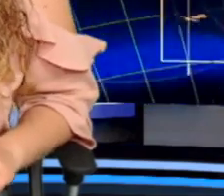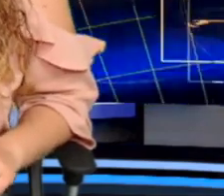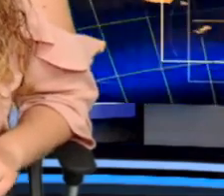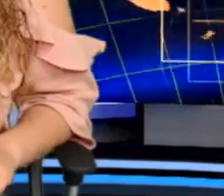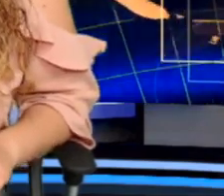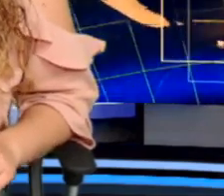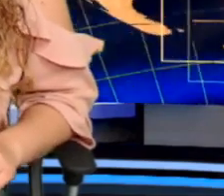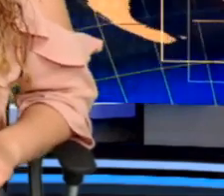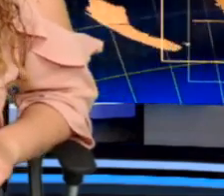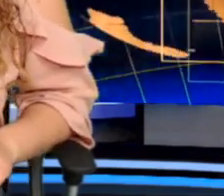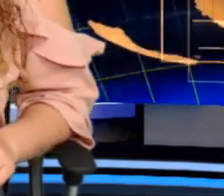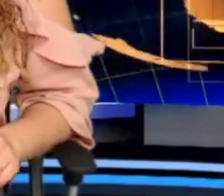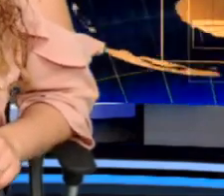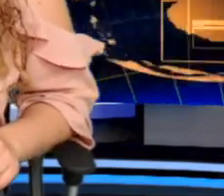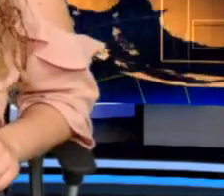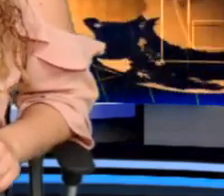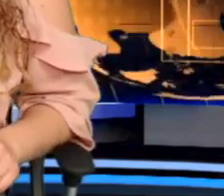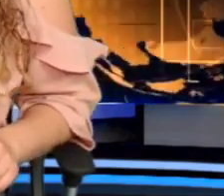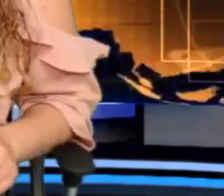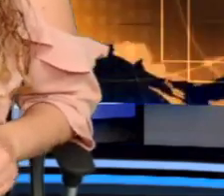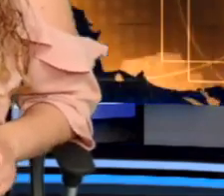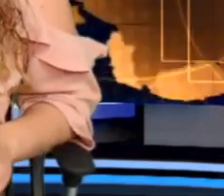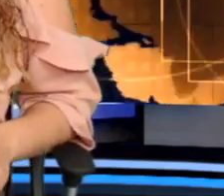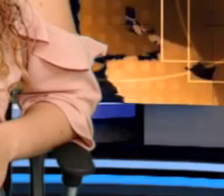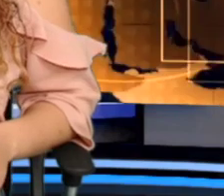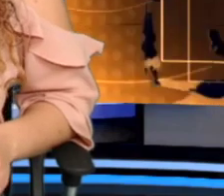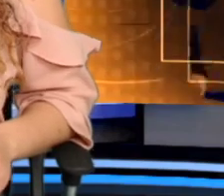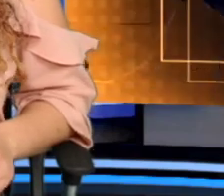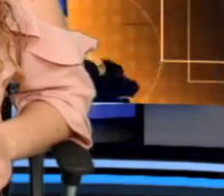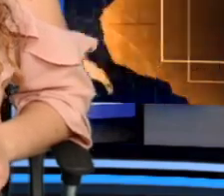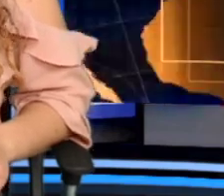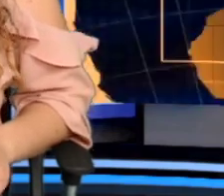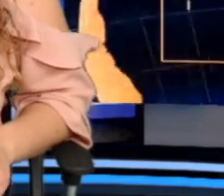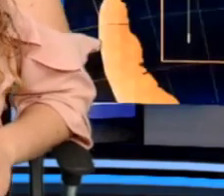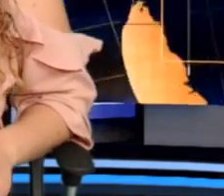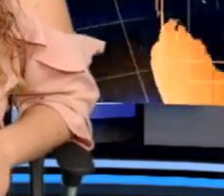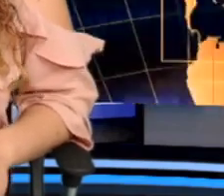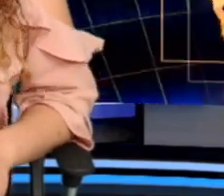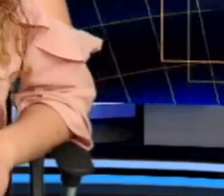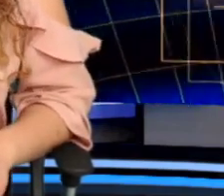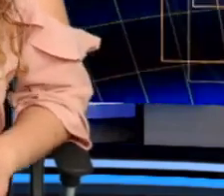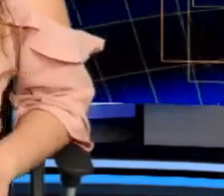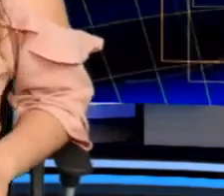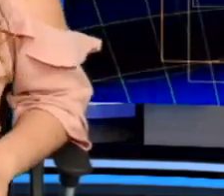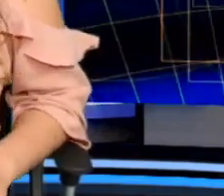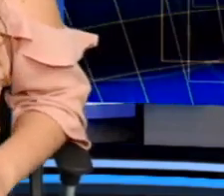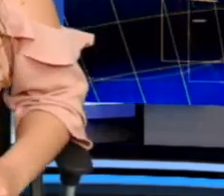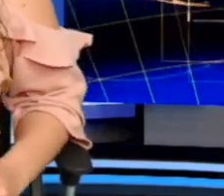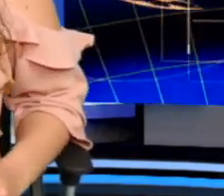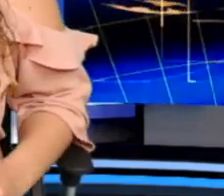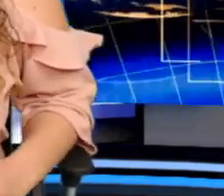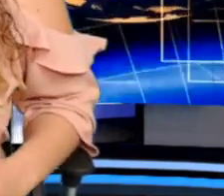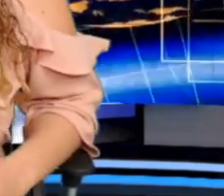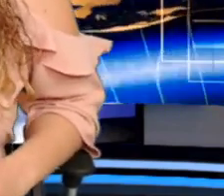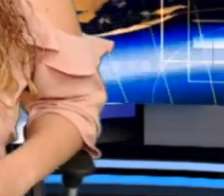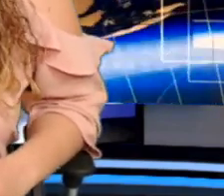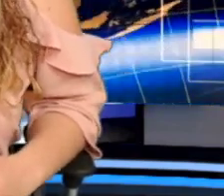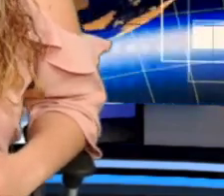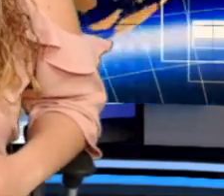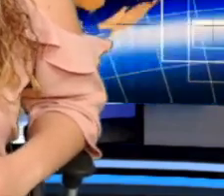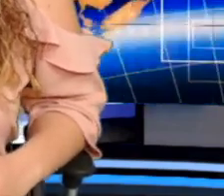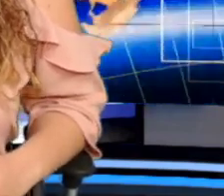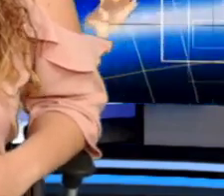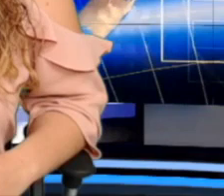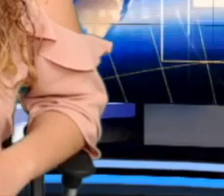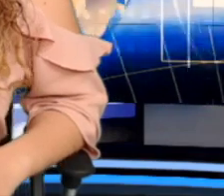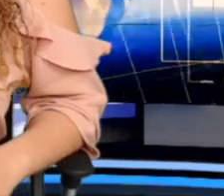en seguir golpeteando al presidente Andrés Manuel López Obrador. Y hoy todo esto sale en